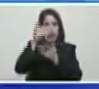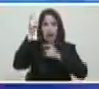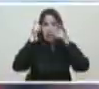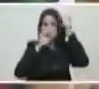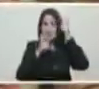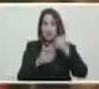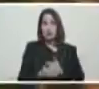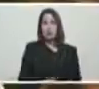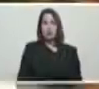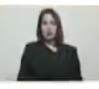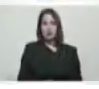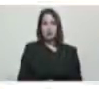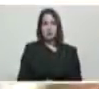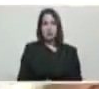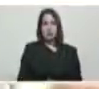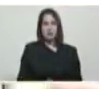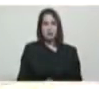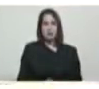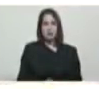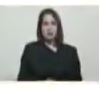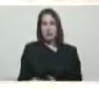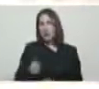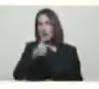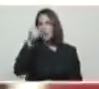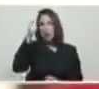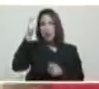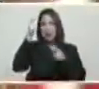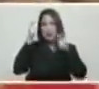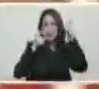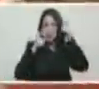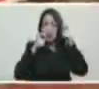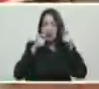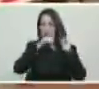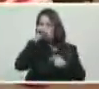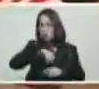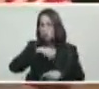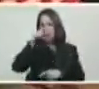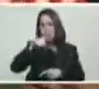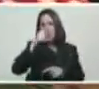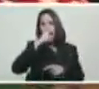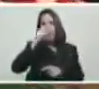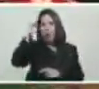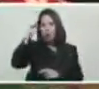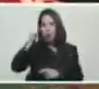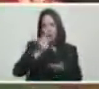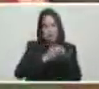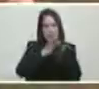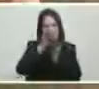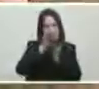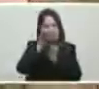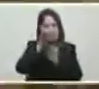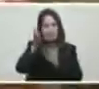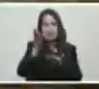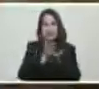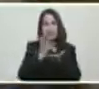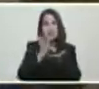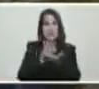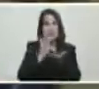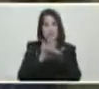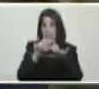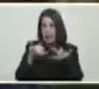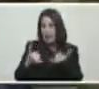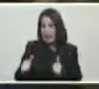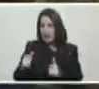Chávez y las mujeres son las más leales a maduro lealtad absoluta de la mujer venezolana al hijo de